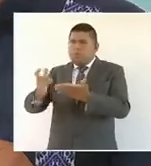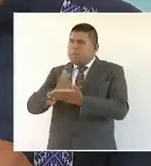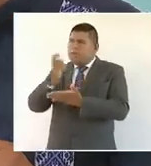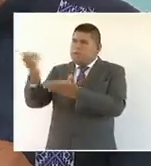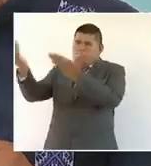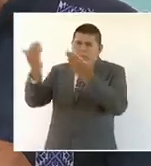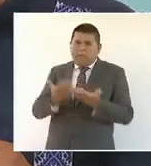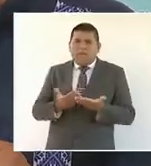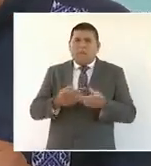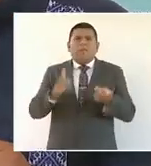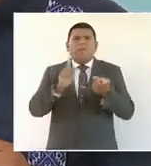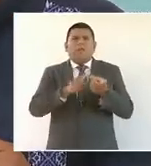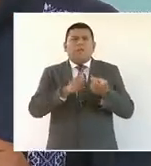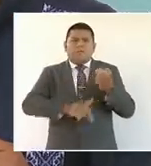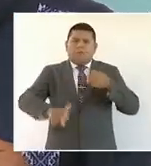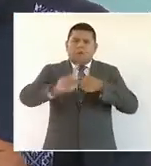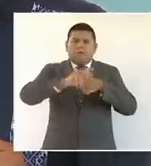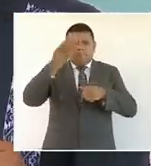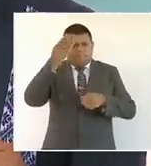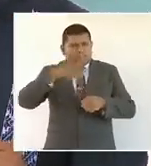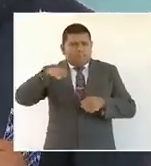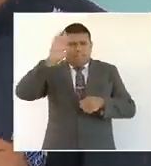de Cuba.